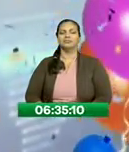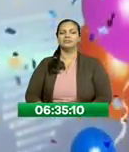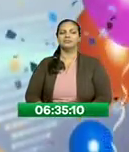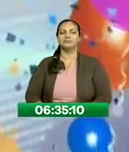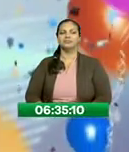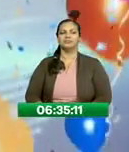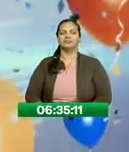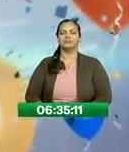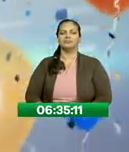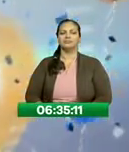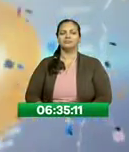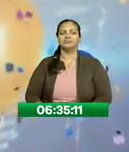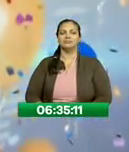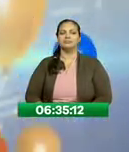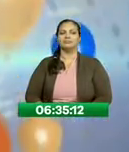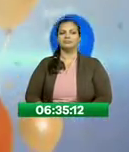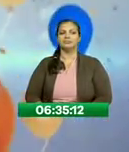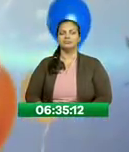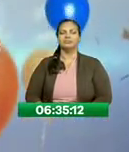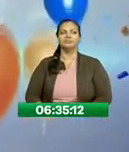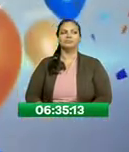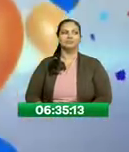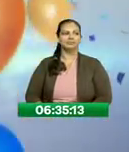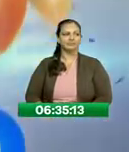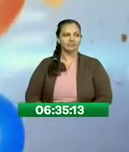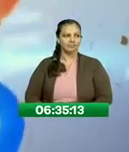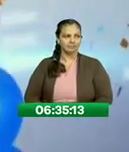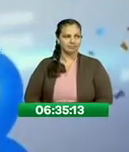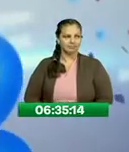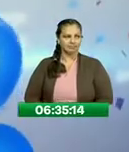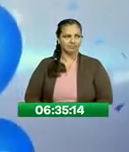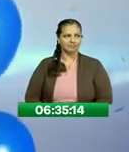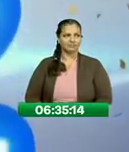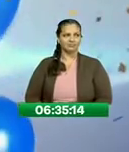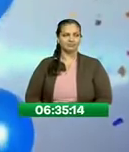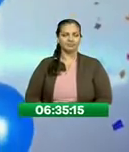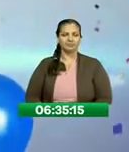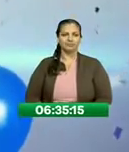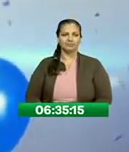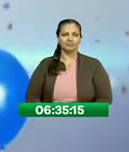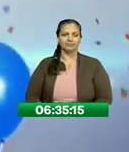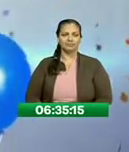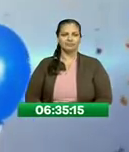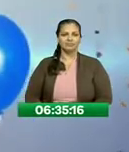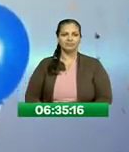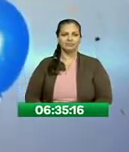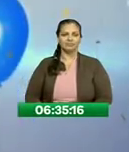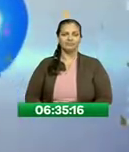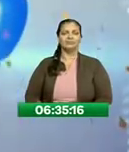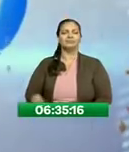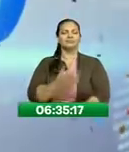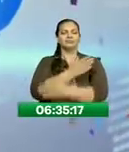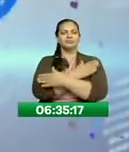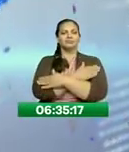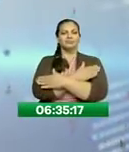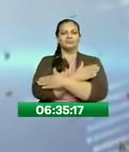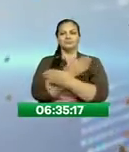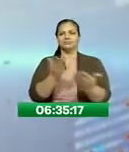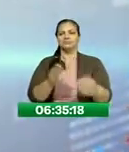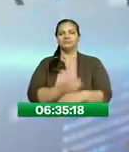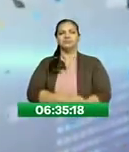son inteligentes. Claro, sí. Porque Guavi es emelecista. Felicidades al cumpleañero y a todos los